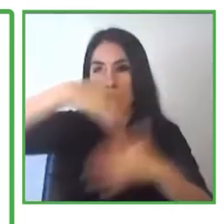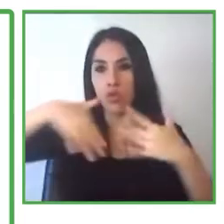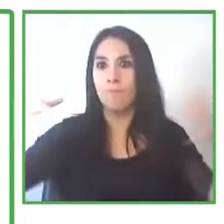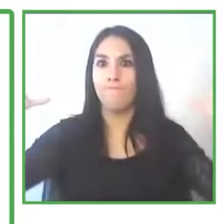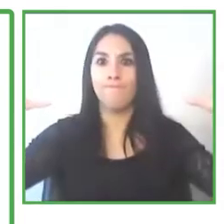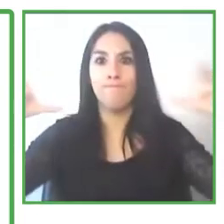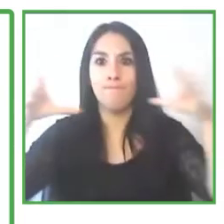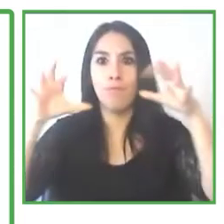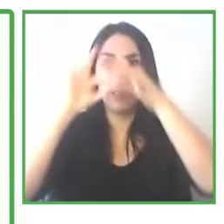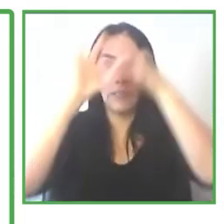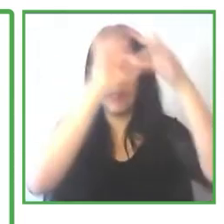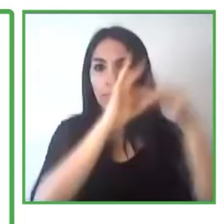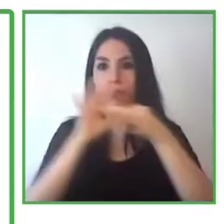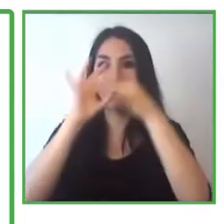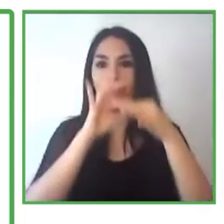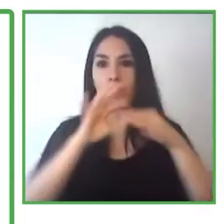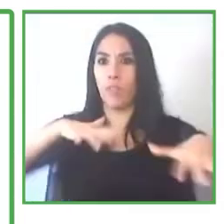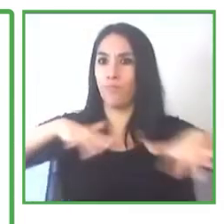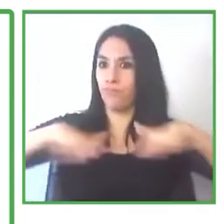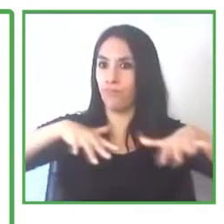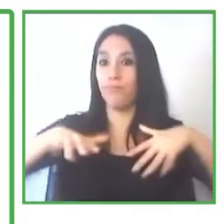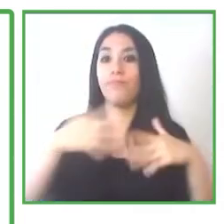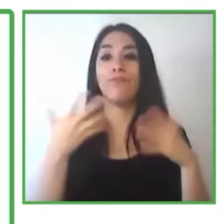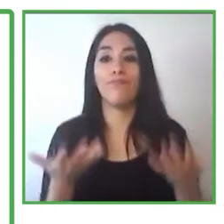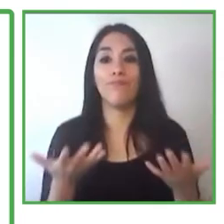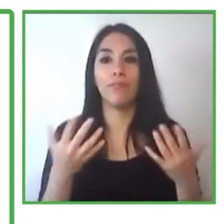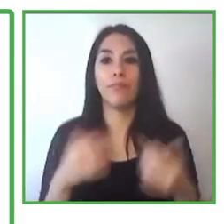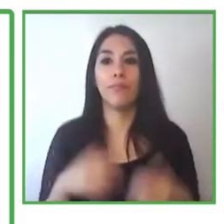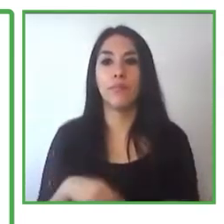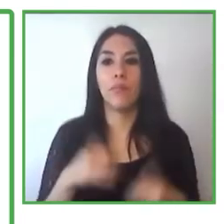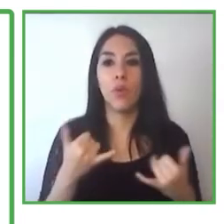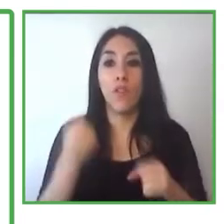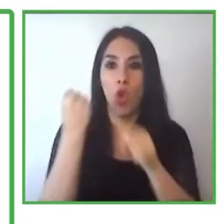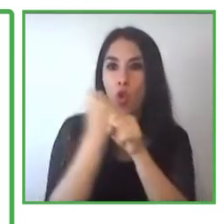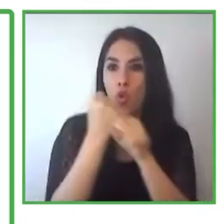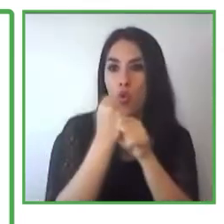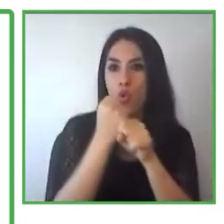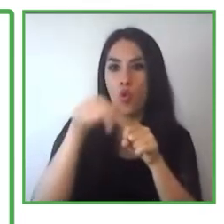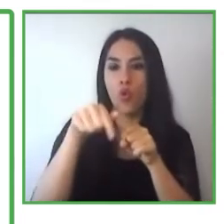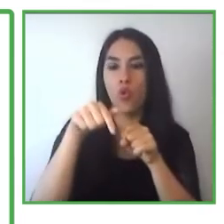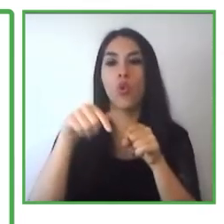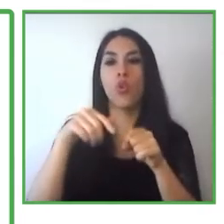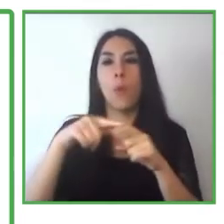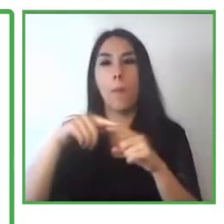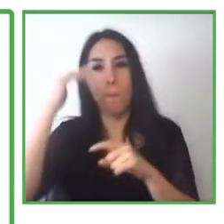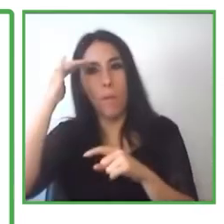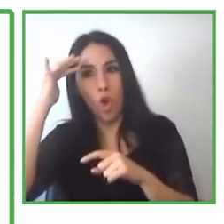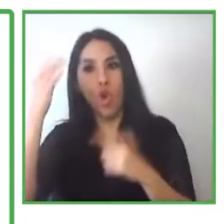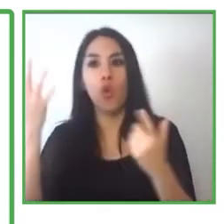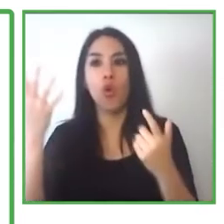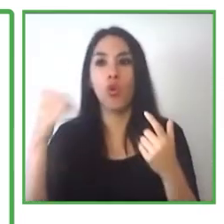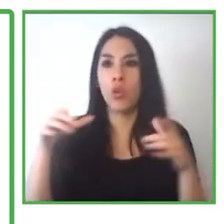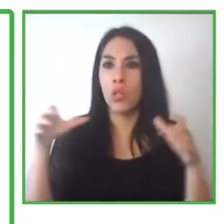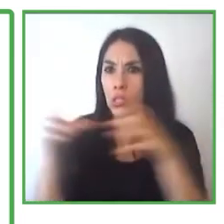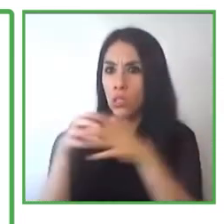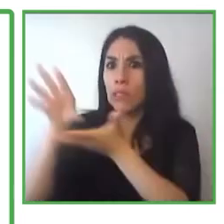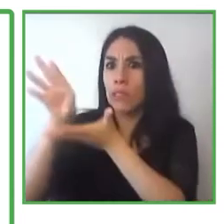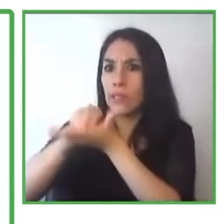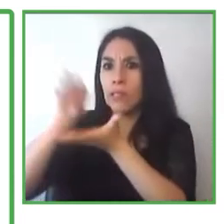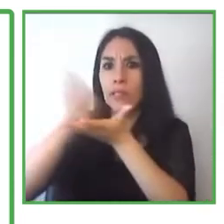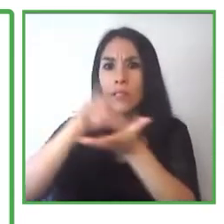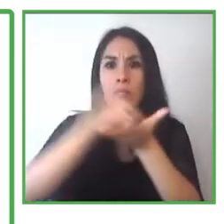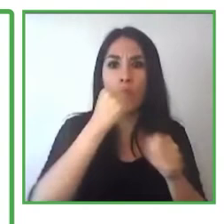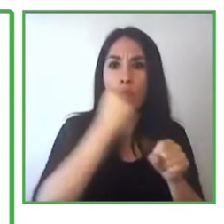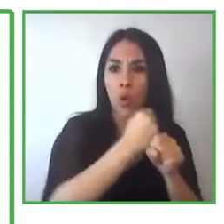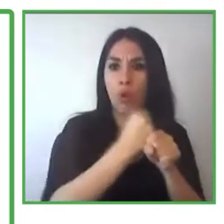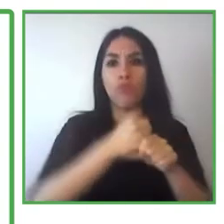Coordina esta red para que trabajen con la metodología Incorpora. Estamos hablando de entidades que